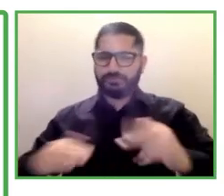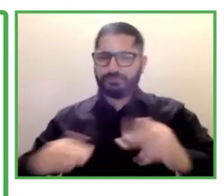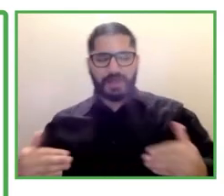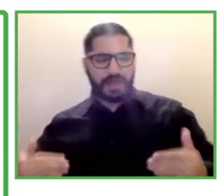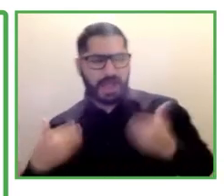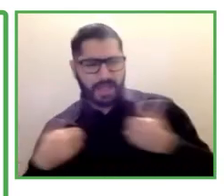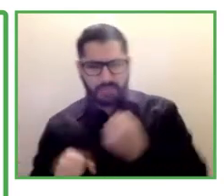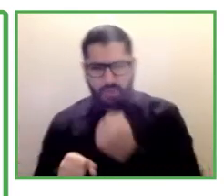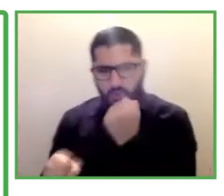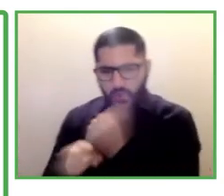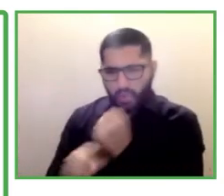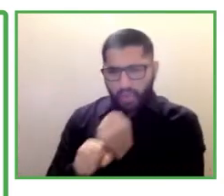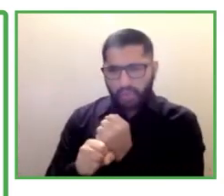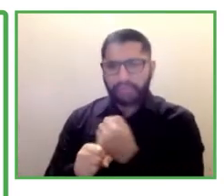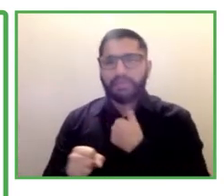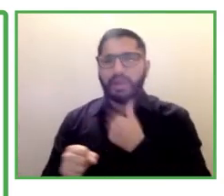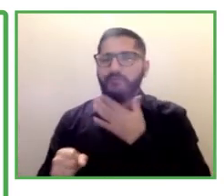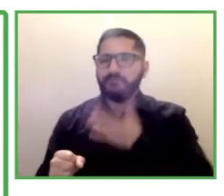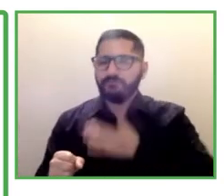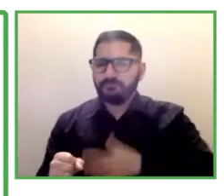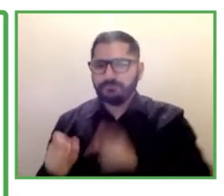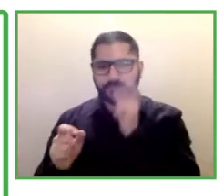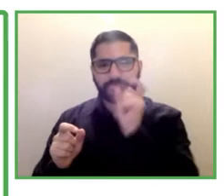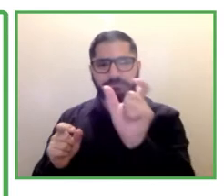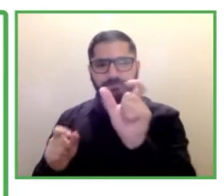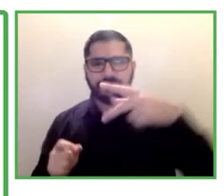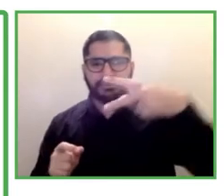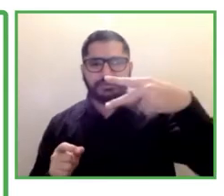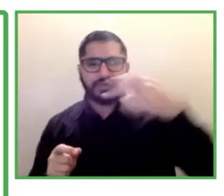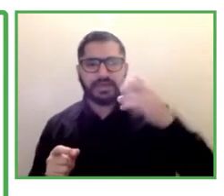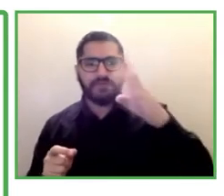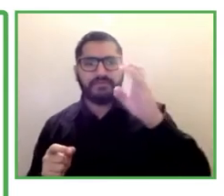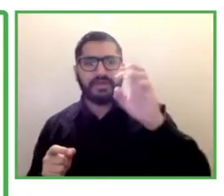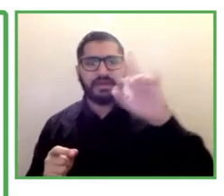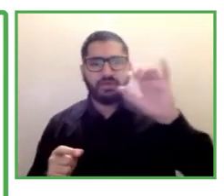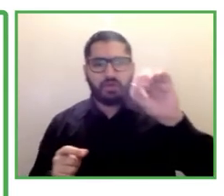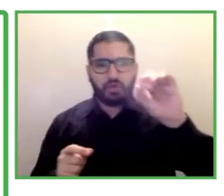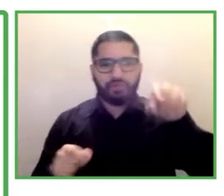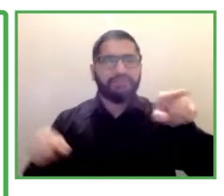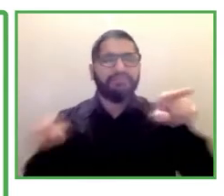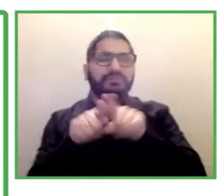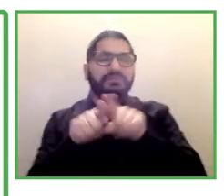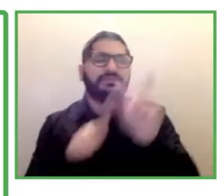son similares. La única diferencia es una letra.